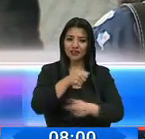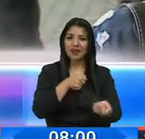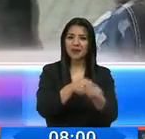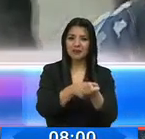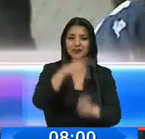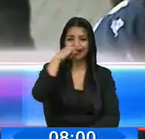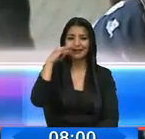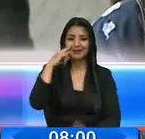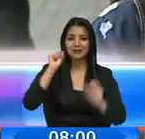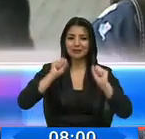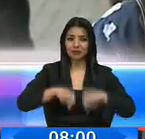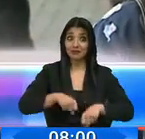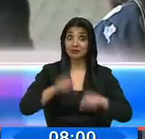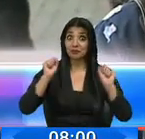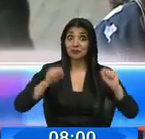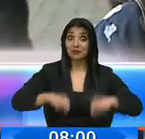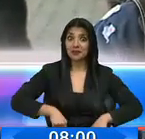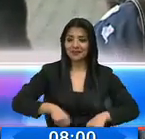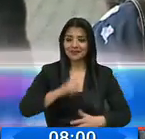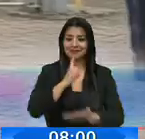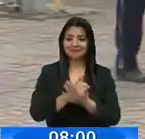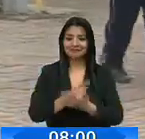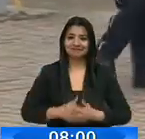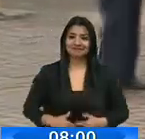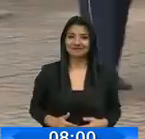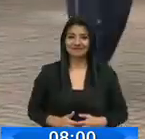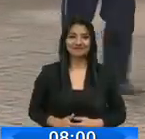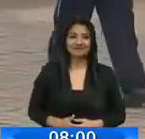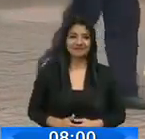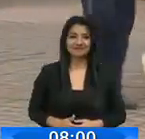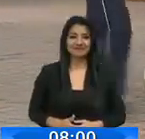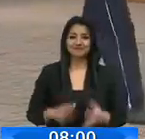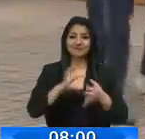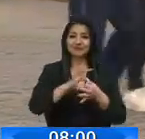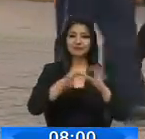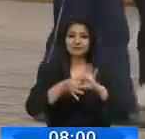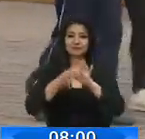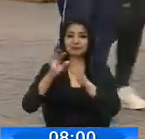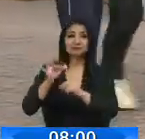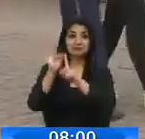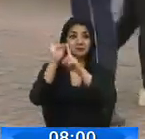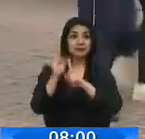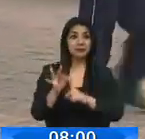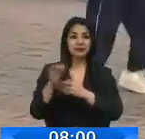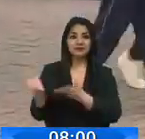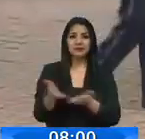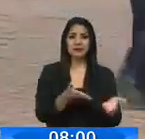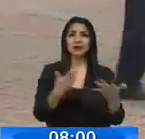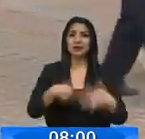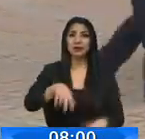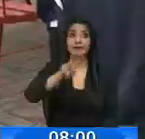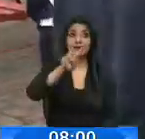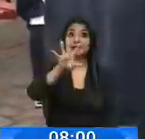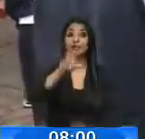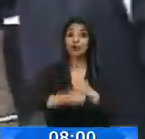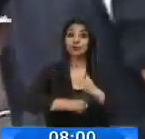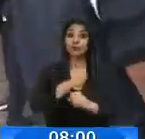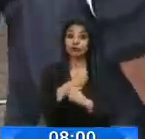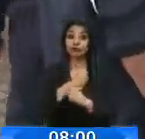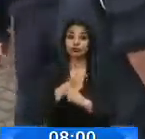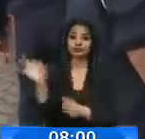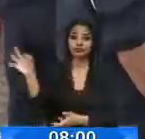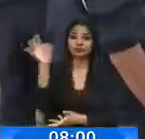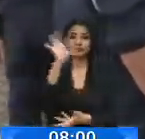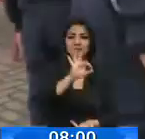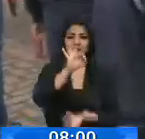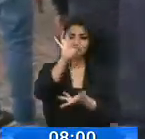estos niños. Si se puede, por supuesto que se puede. La organización Olimpiadas Especiales realiza este evento hace 25 años. Sus representantes